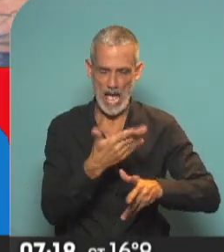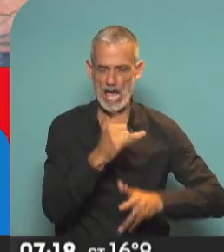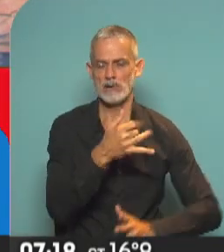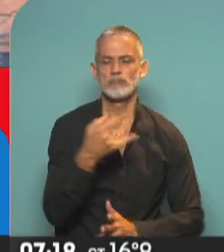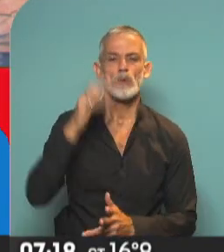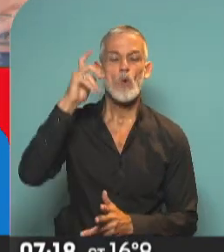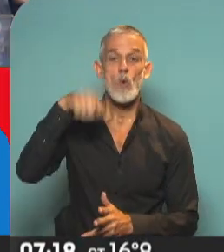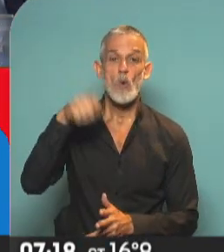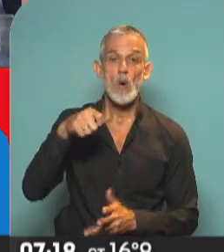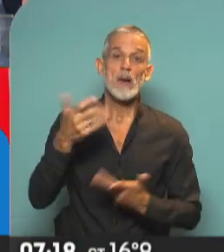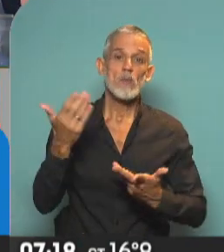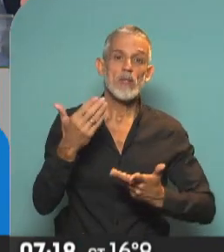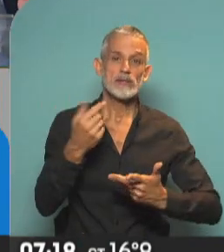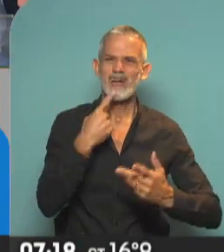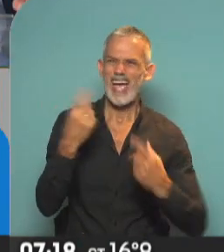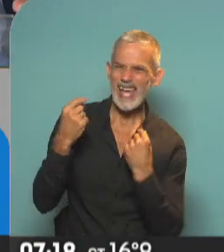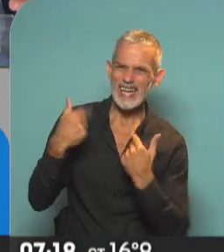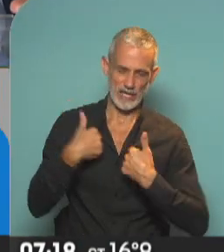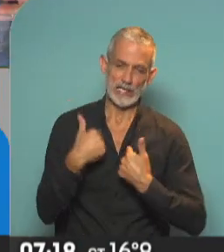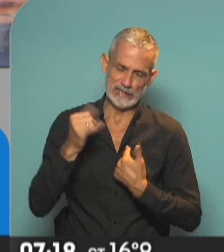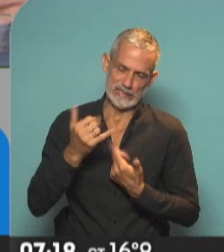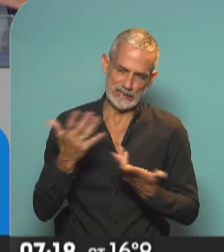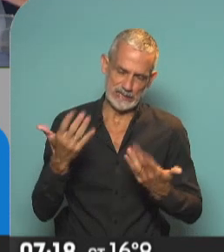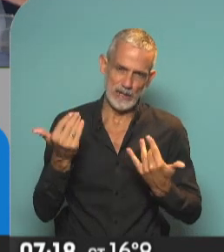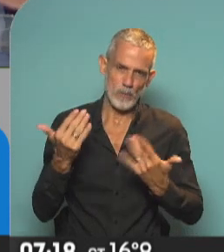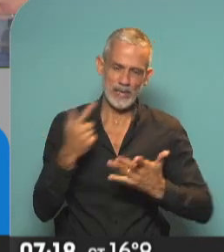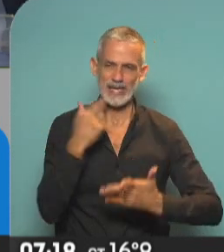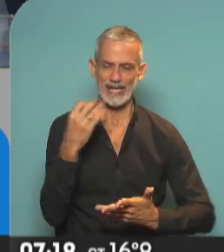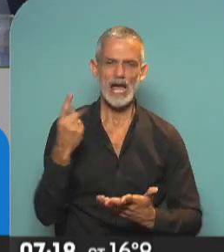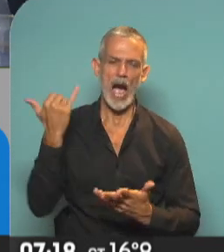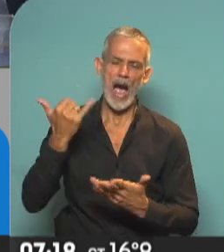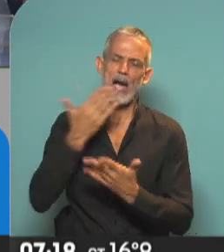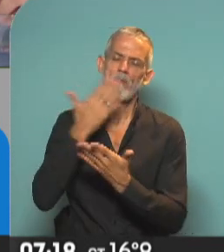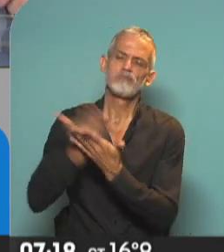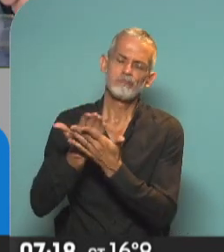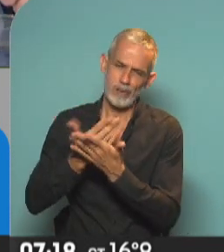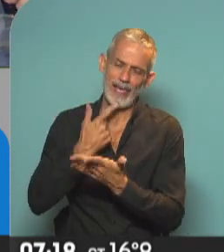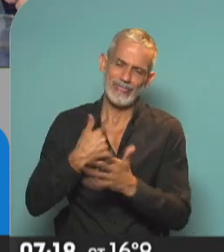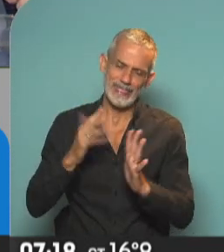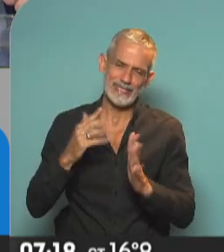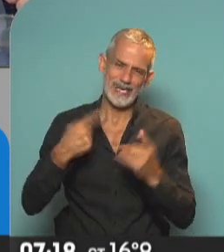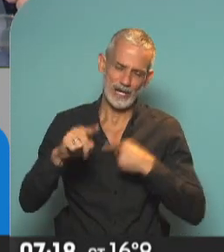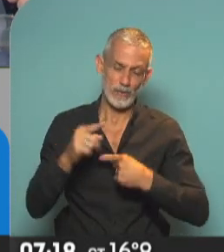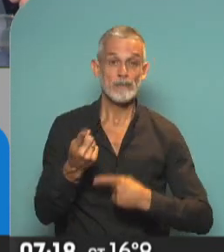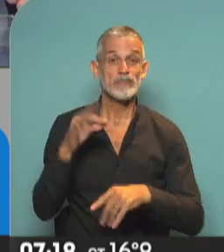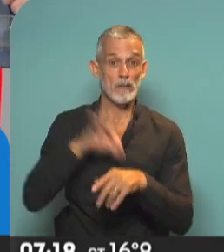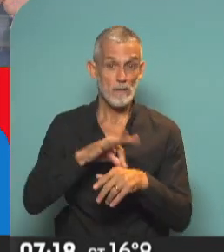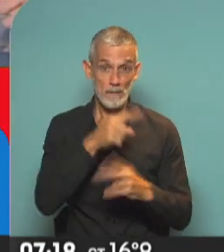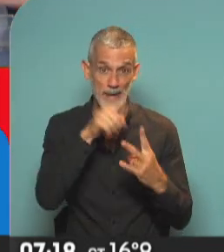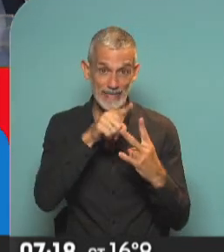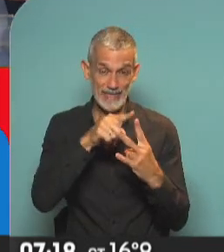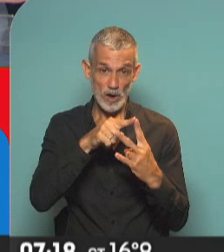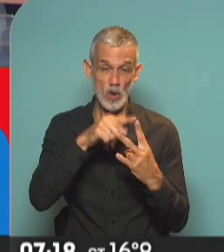¿El juez puede tener algún cuestionamiento? Sí, claro, lo puede tener, porque había bibliografía que decía lo contrario. Respecto del médico,